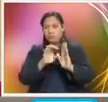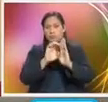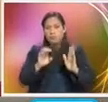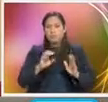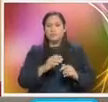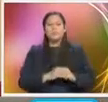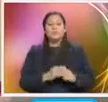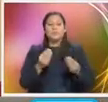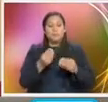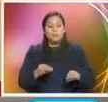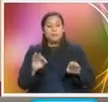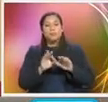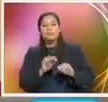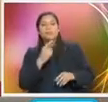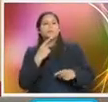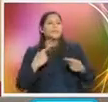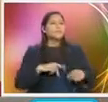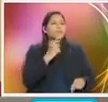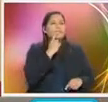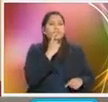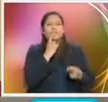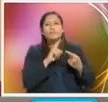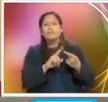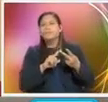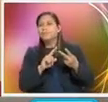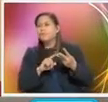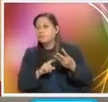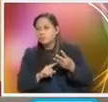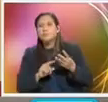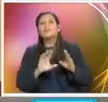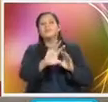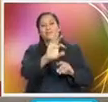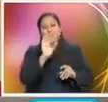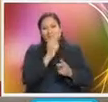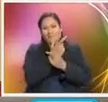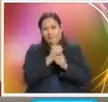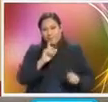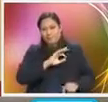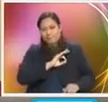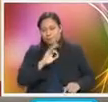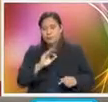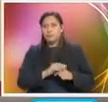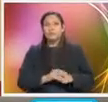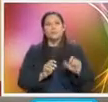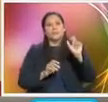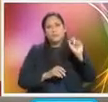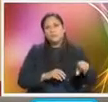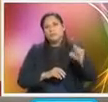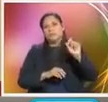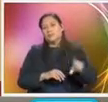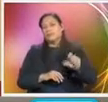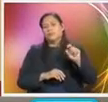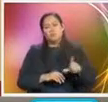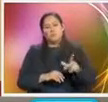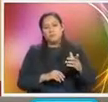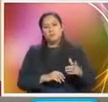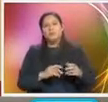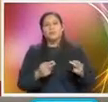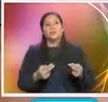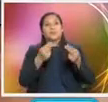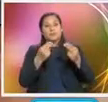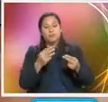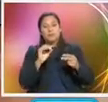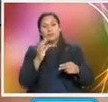es que la gente tenga alternativas de todo tipo. Y eso es muy bueno. Eso es muy bueno, claro, que no todo sea lo más comercial